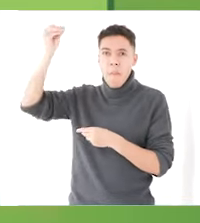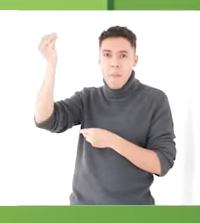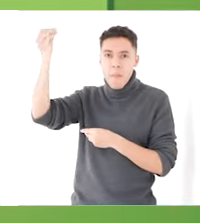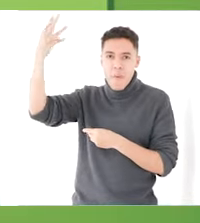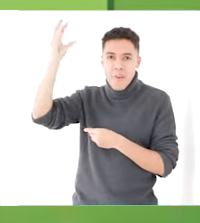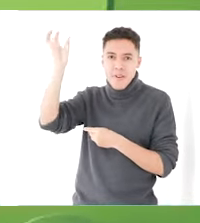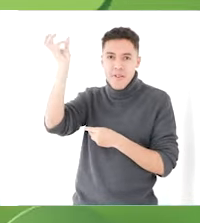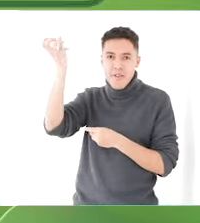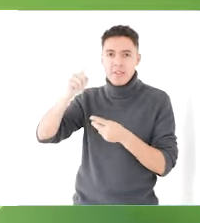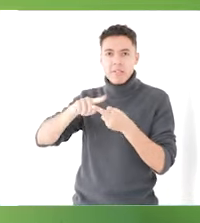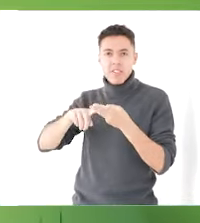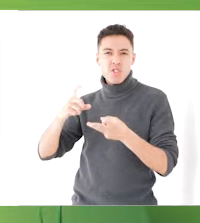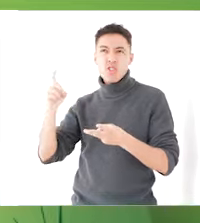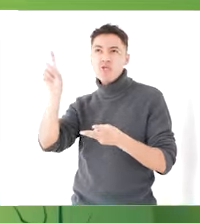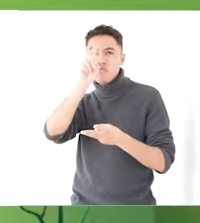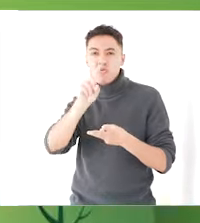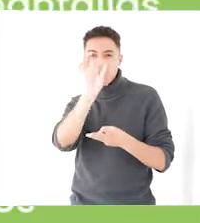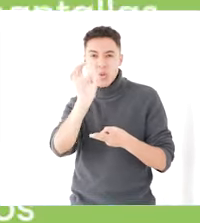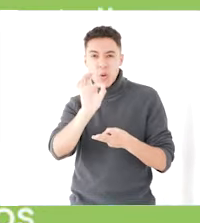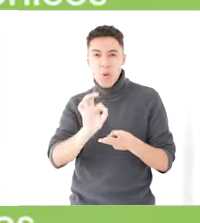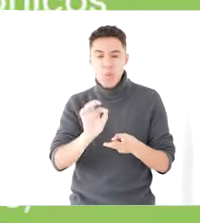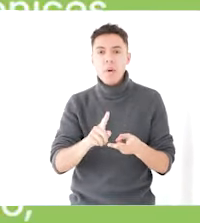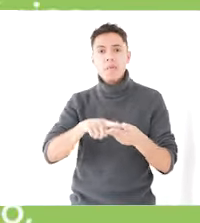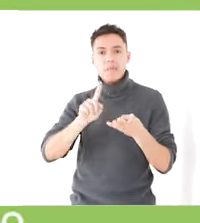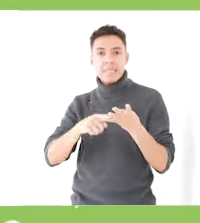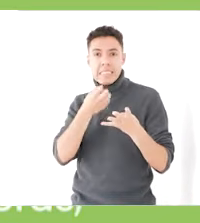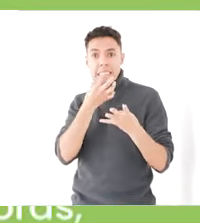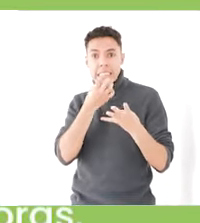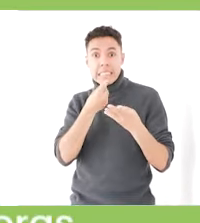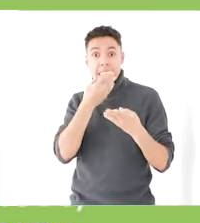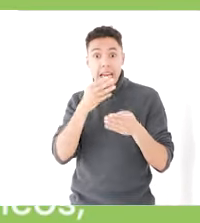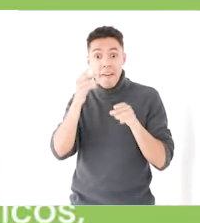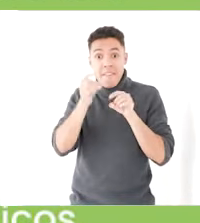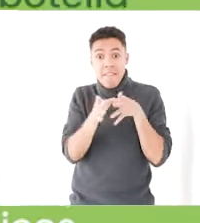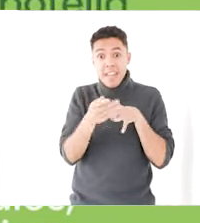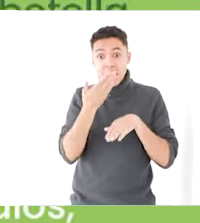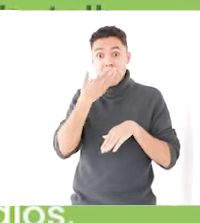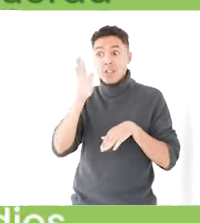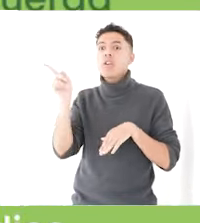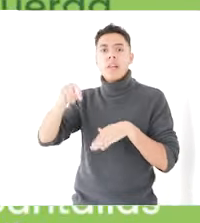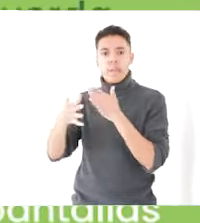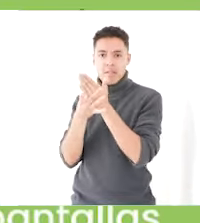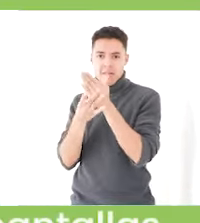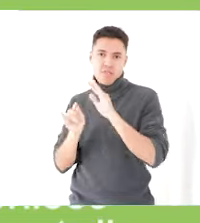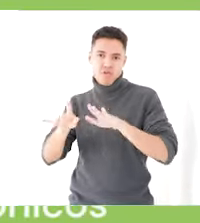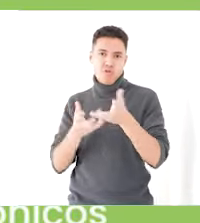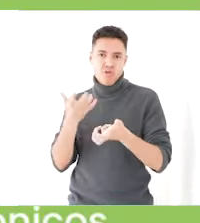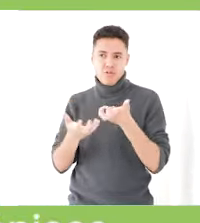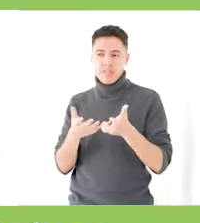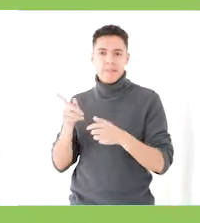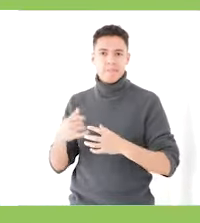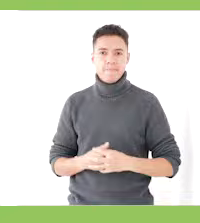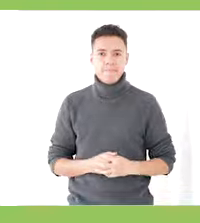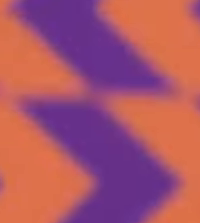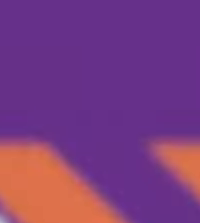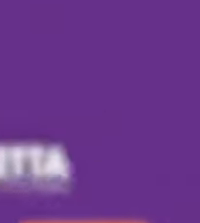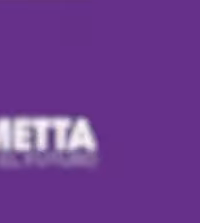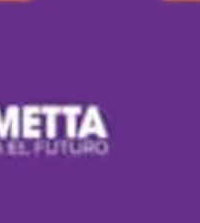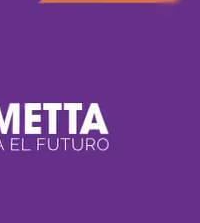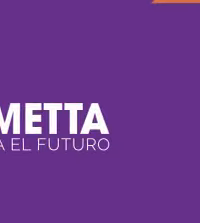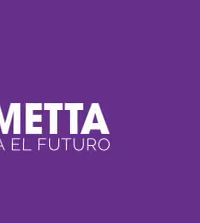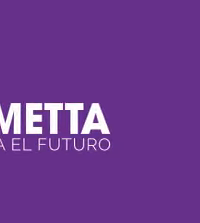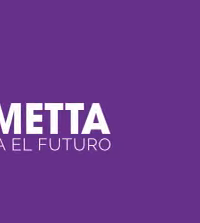podrán entregar residuos como pilas, bombillas, insecticidas, aparatos eléctricos, medicamentos vencidos y aceite de cocina.